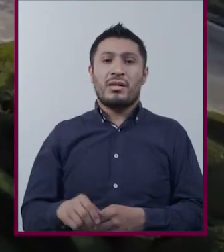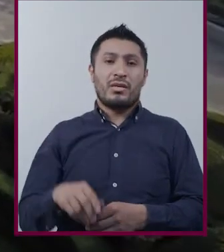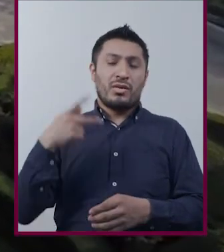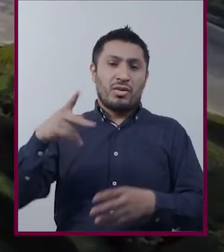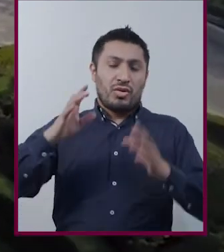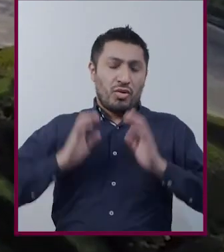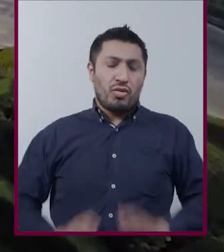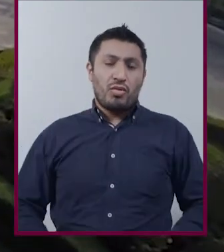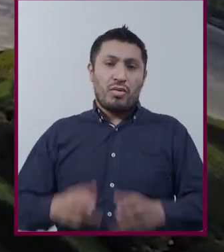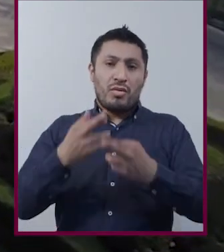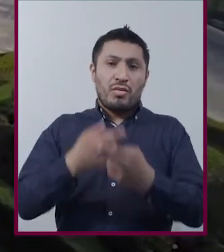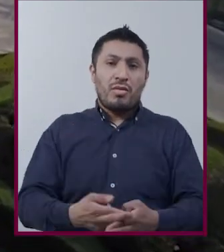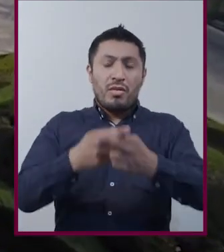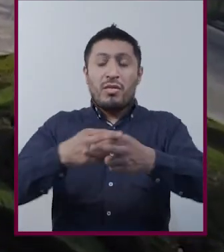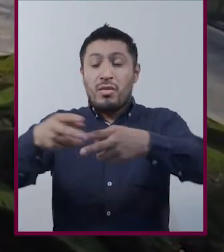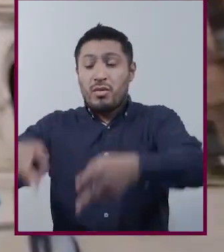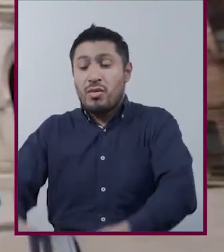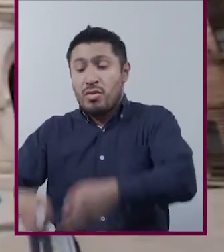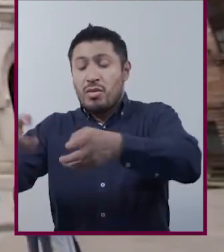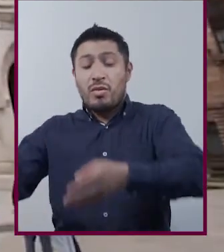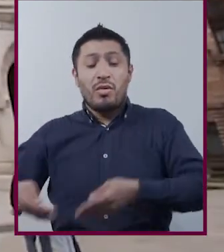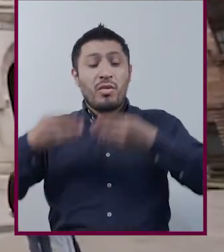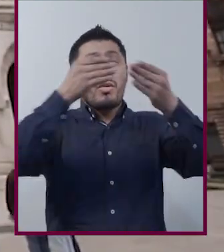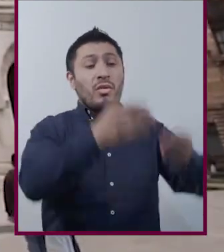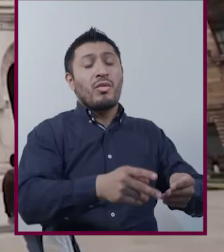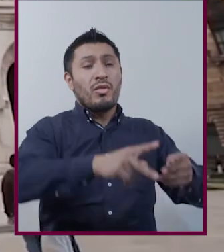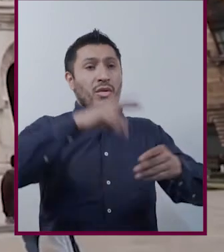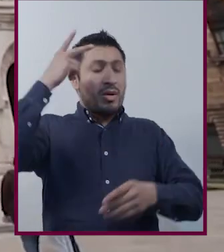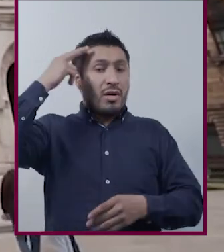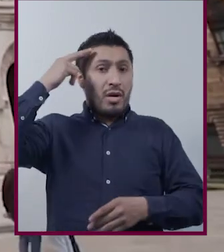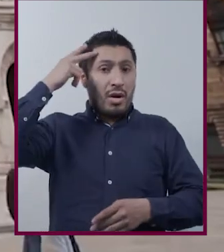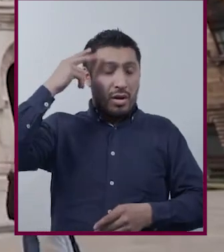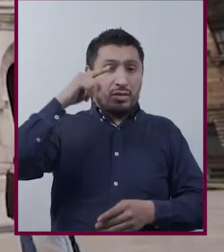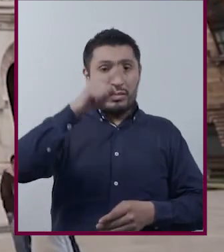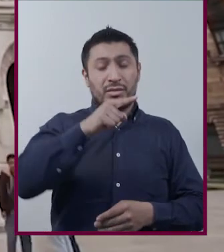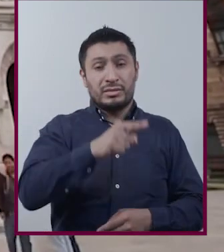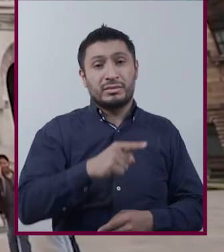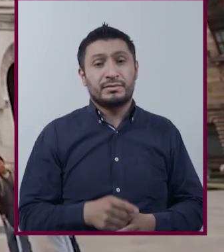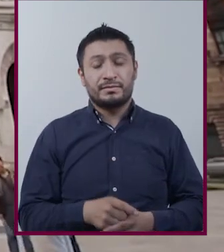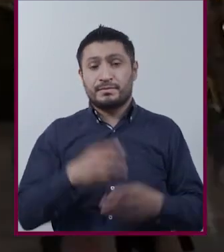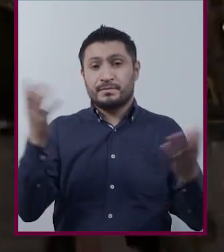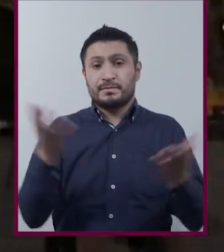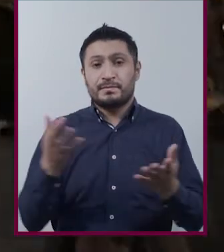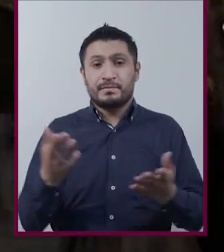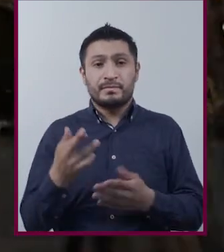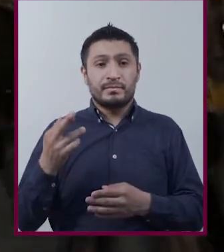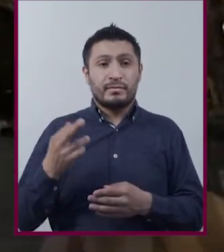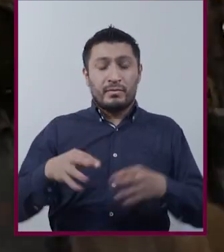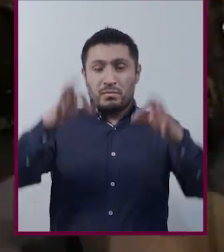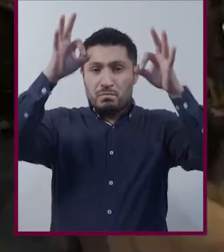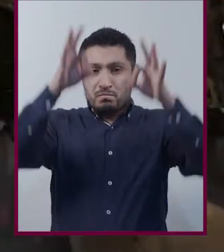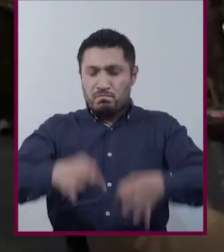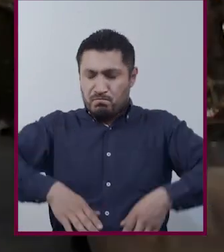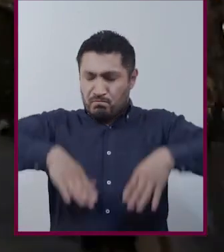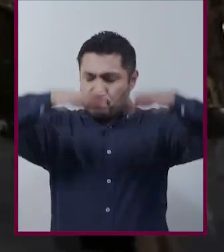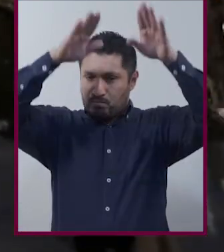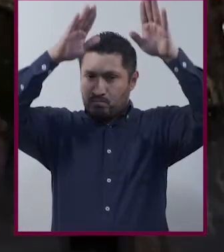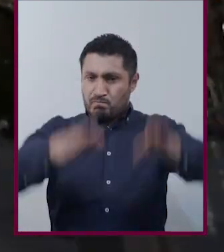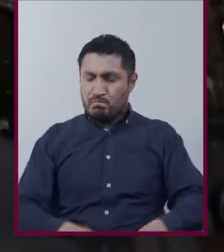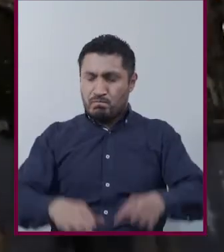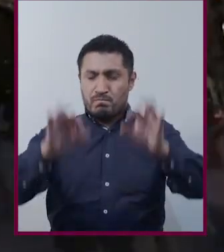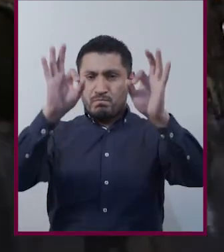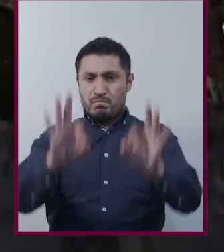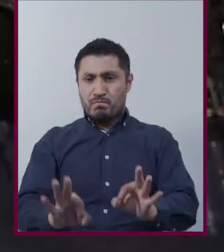de Nelly Campobello fueron exhumados y llevados al Palacio de Bellas Artes, donde se le realizó un merecido homenaje